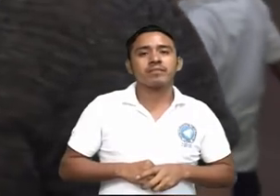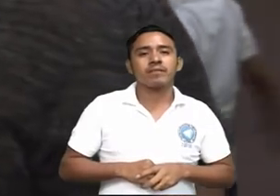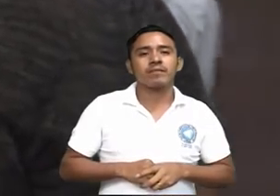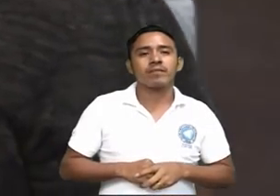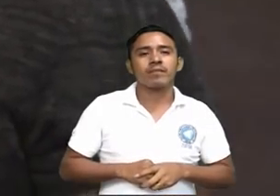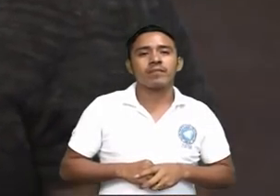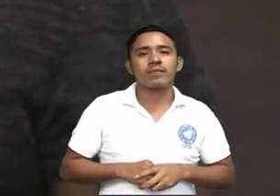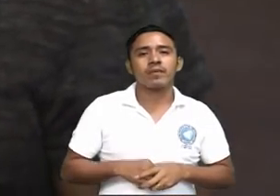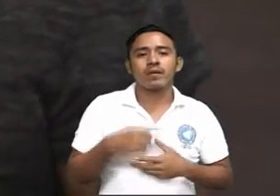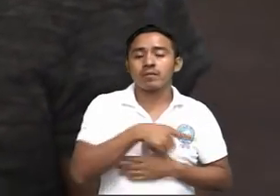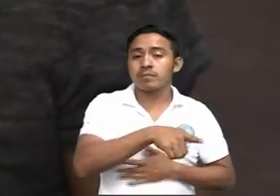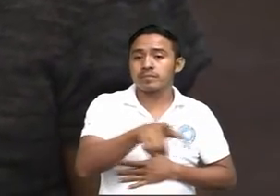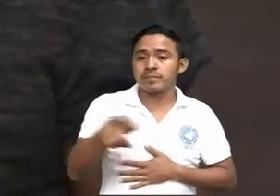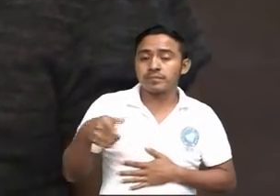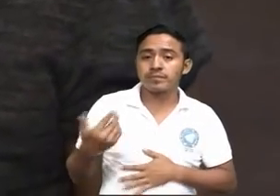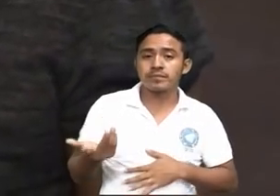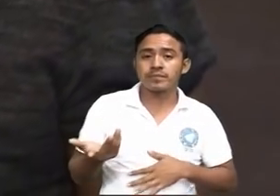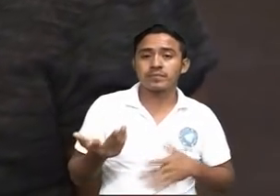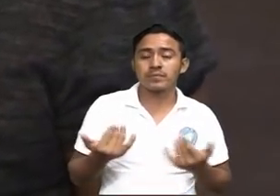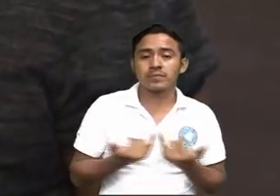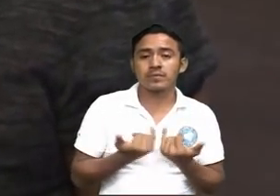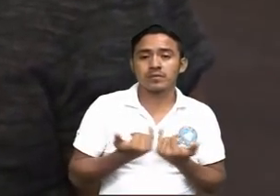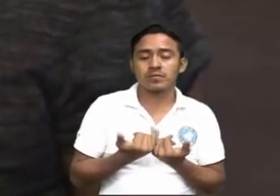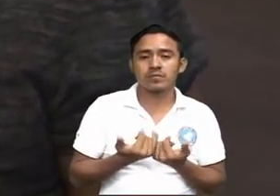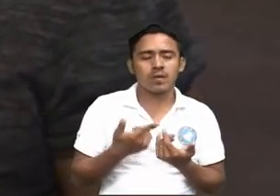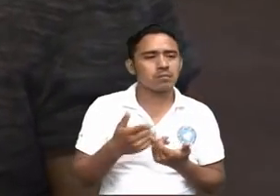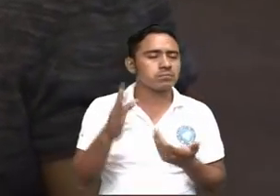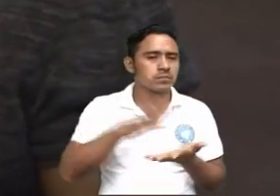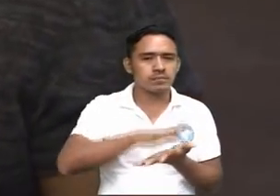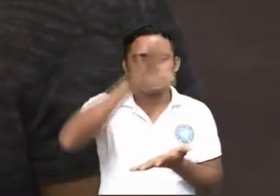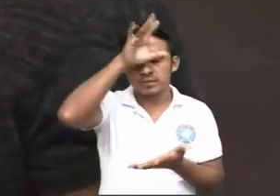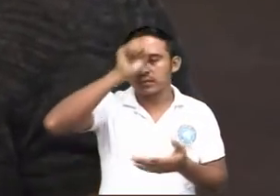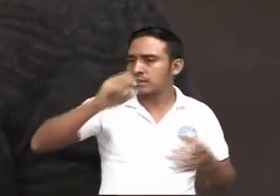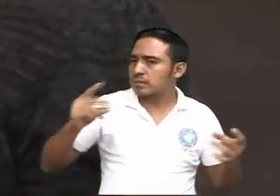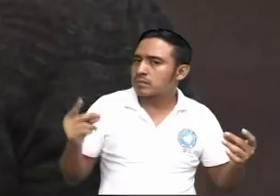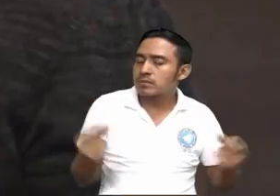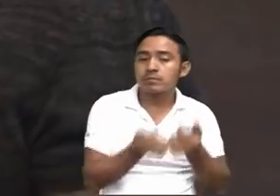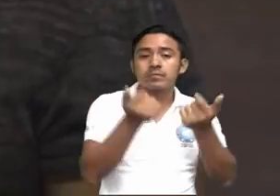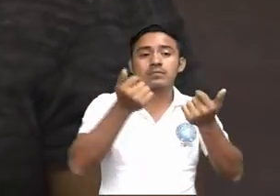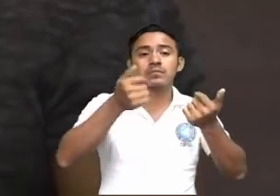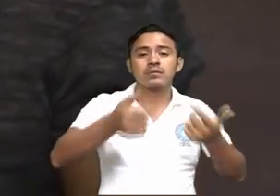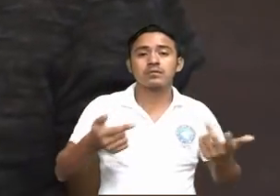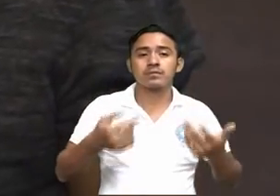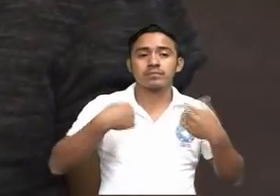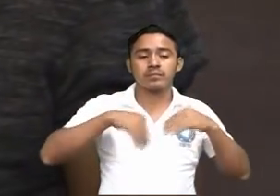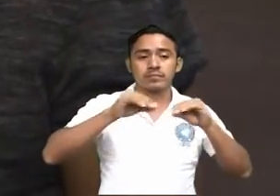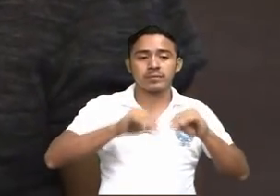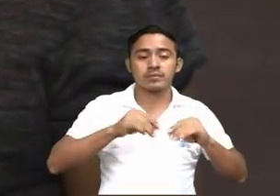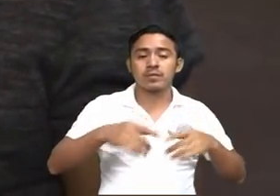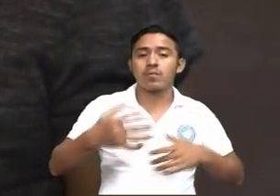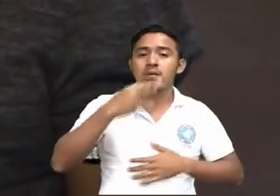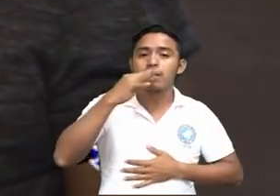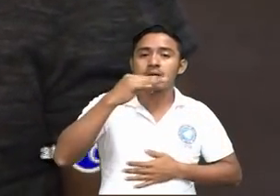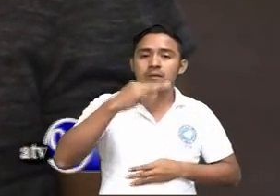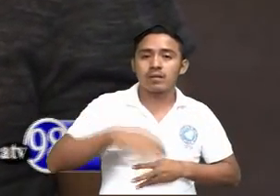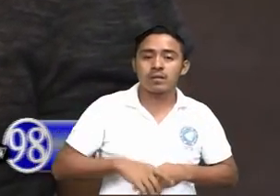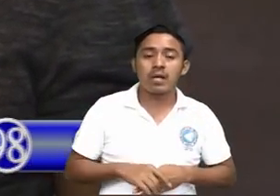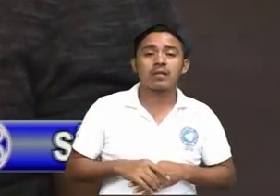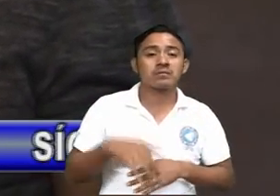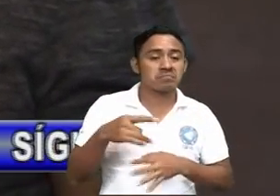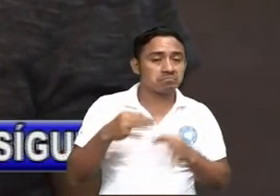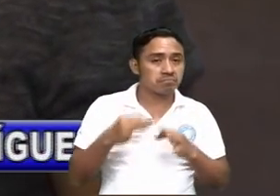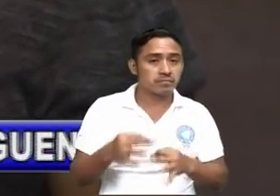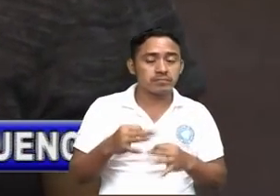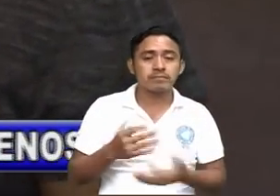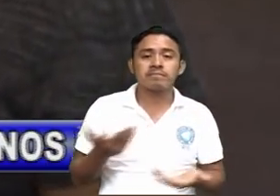Ellos son una esponjita, todos captan, ellos aprenden súper rapidísimo y ellos la clase y la disciplina de inglés la han